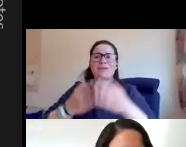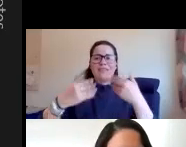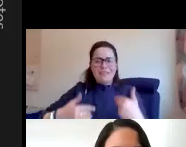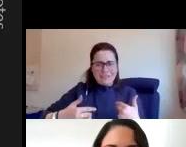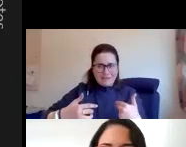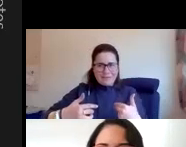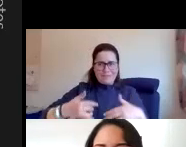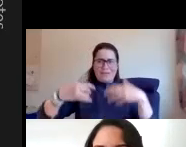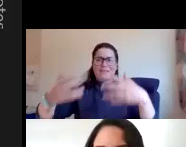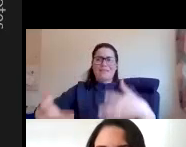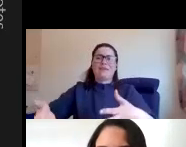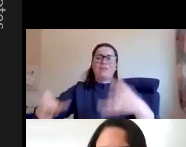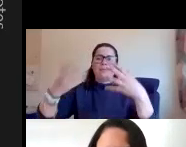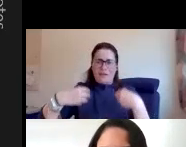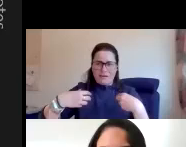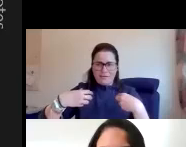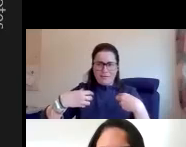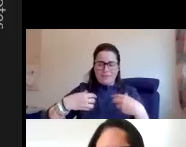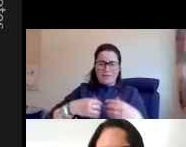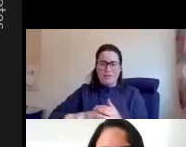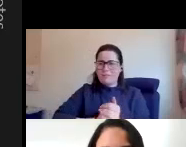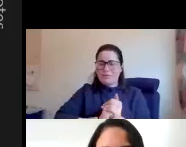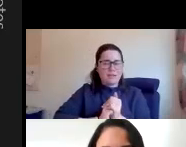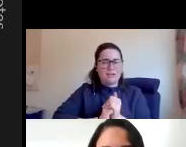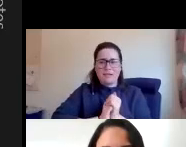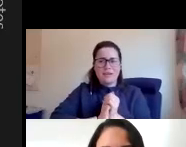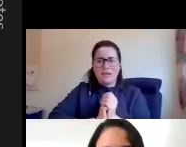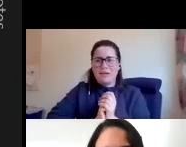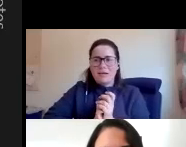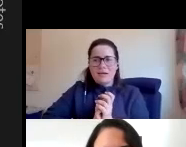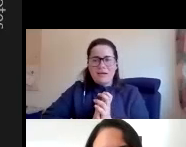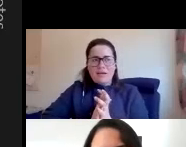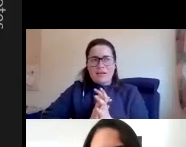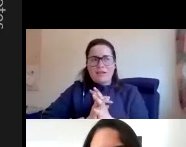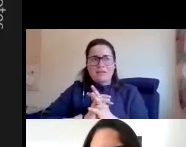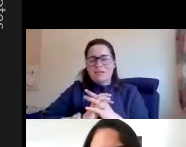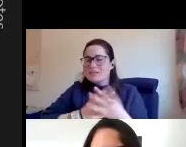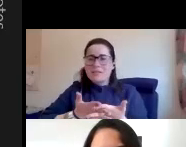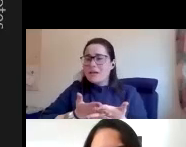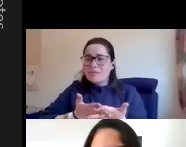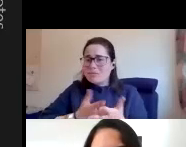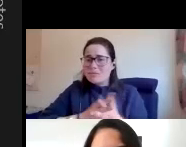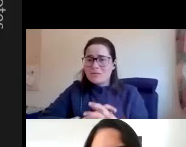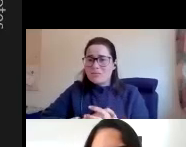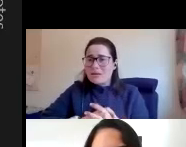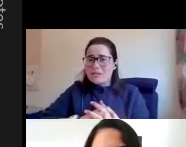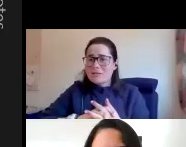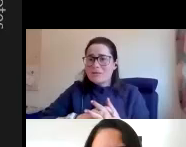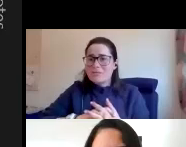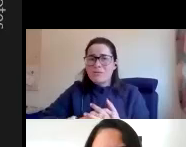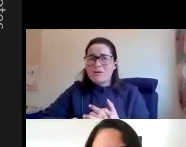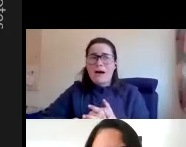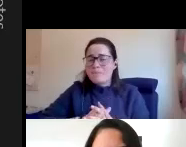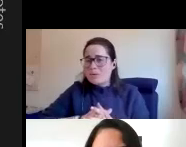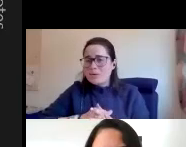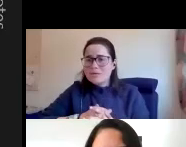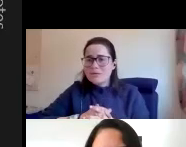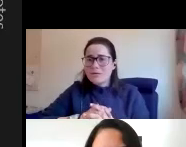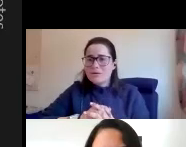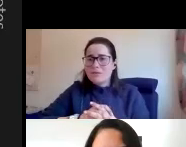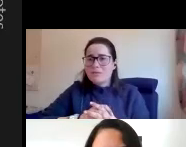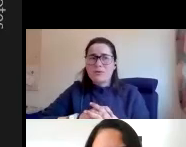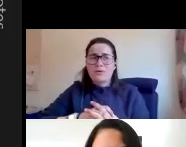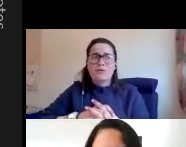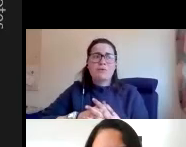es prevenir más que recuperar, ¿verdad? Porque se necesita de mucha inversión. Países como